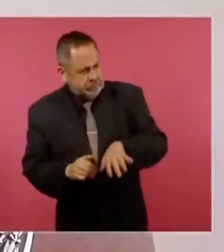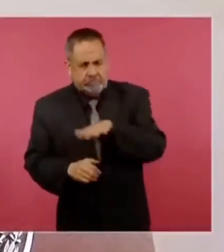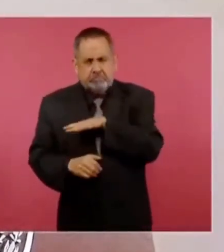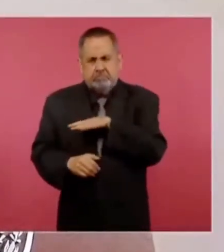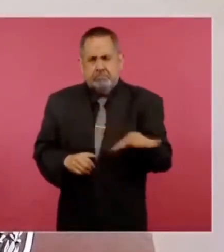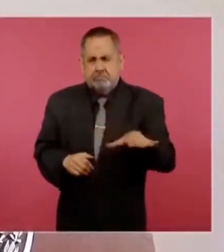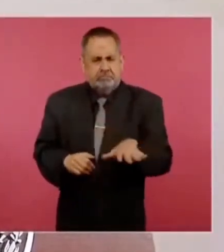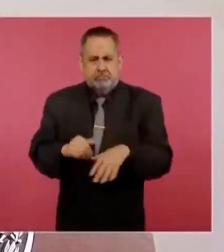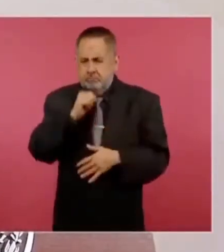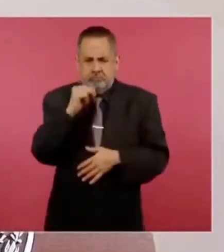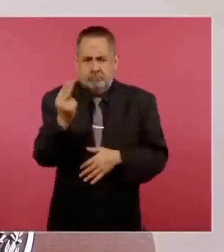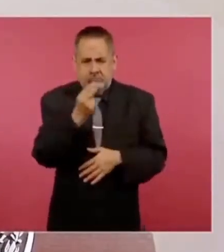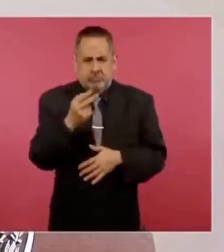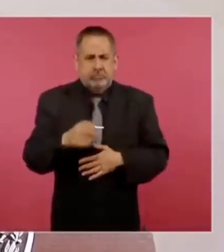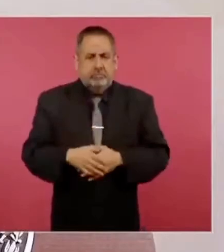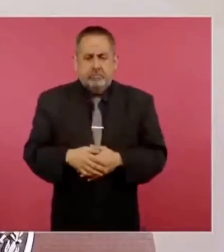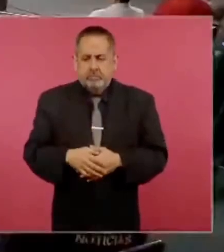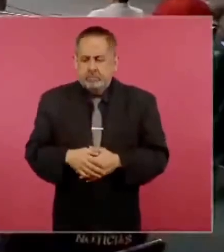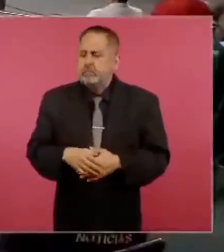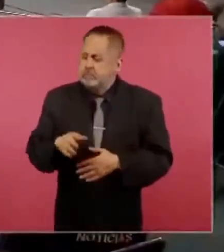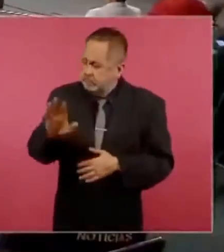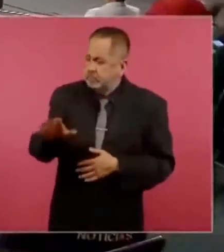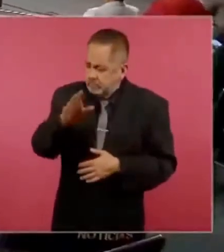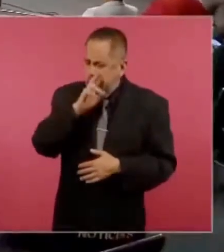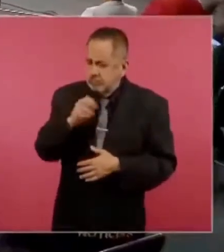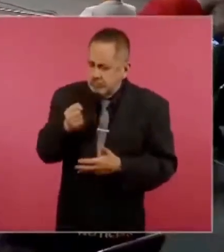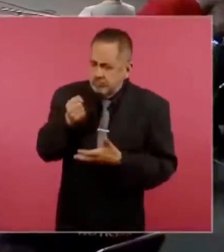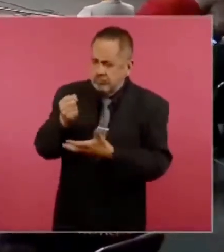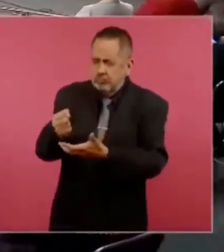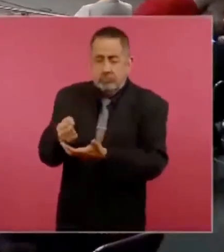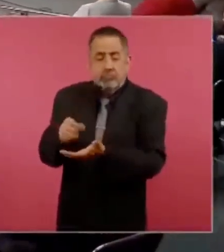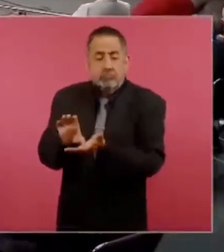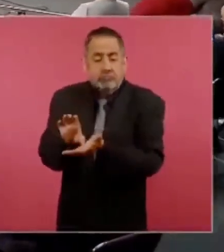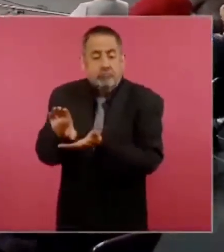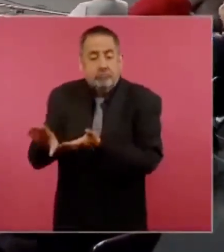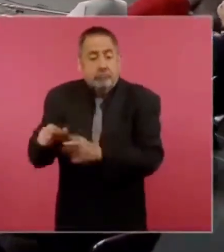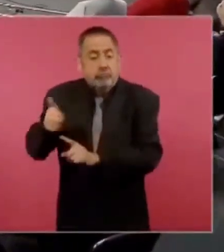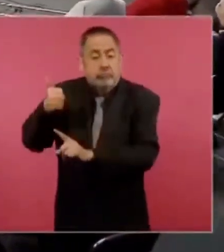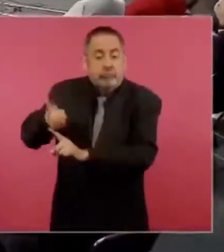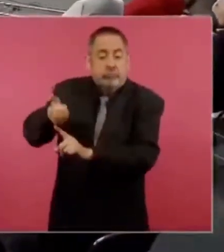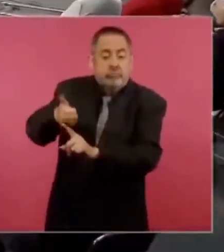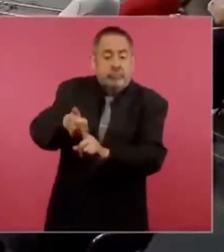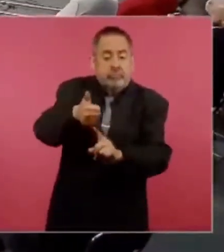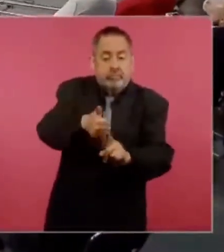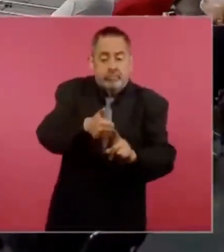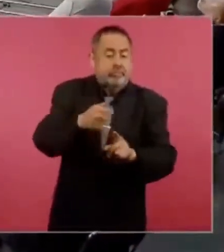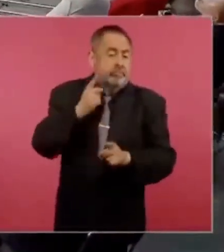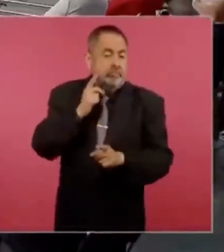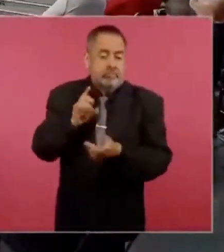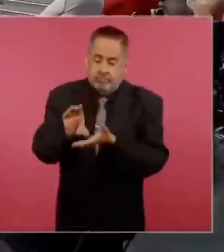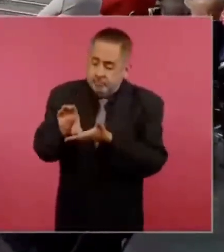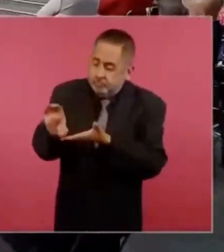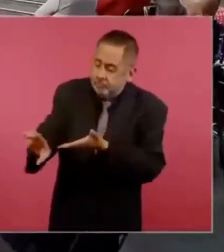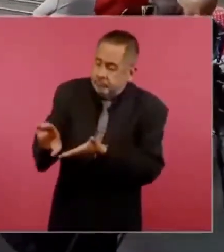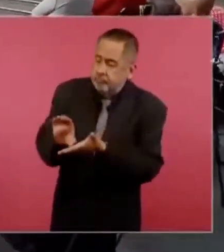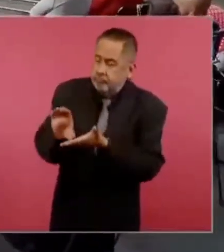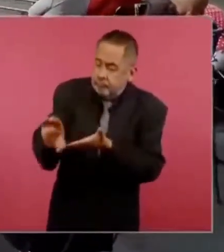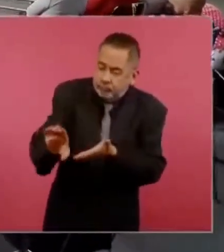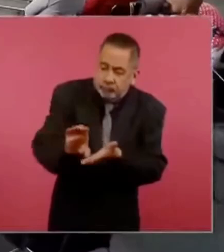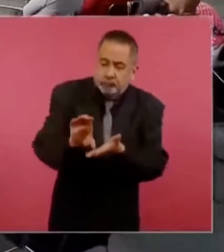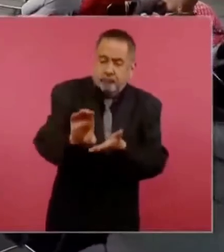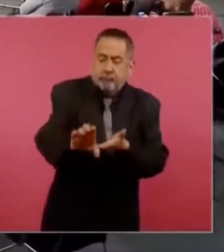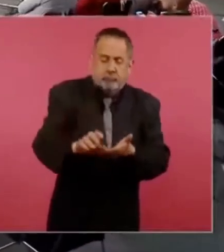recibir presupuesto, les daban a cada diputado un presupuesto. Por eso, de